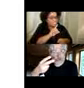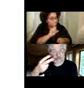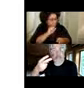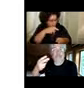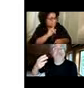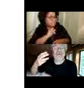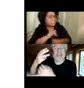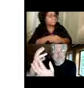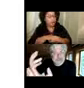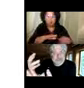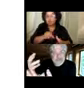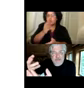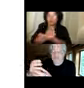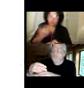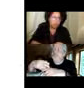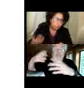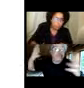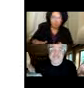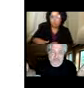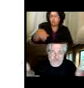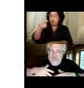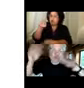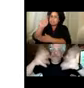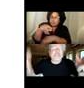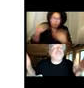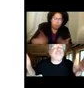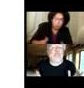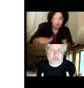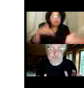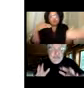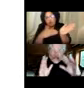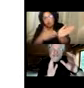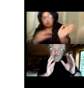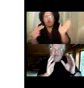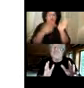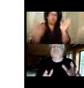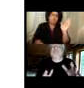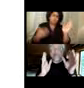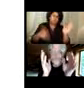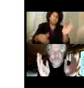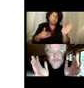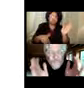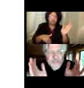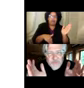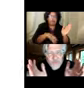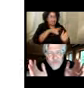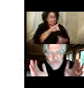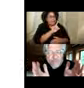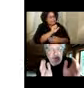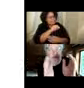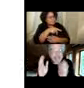directo realmente no recibían respeto como otros profesionales. Tenemos, por ejemplo, médicos, terapistas,